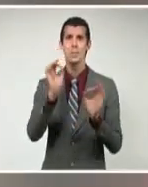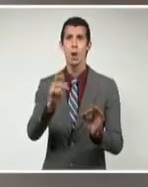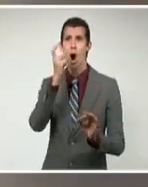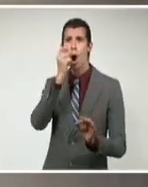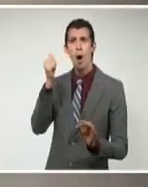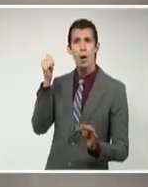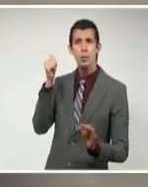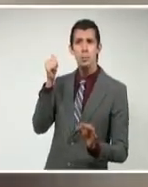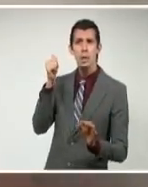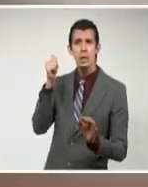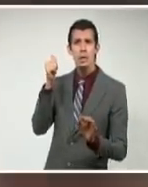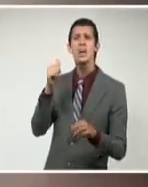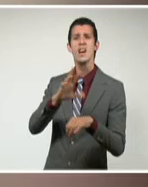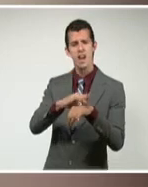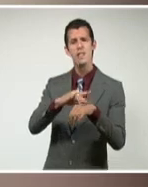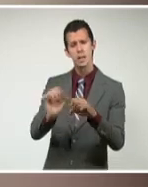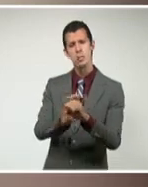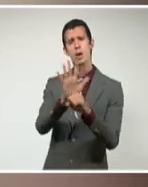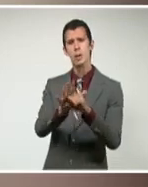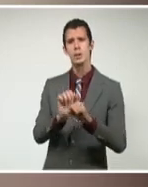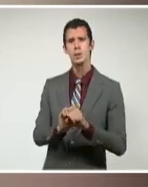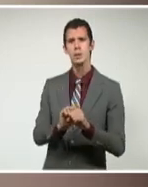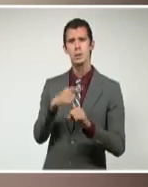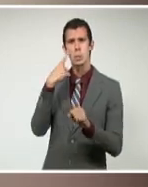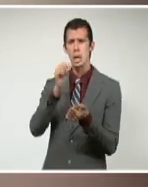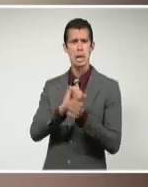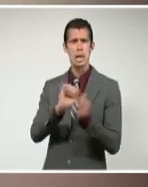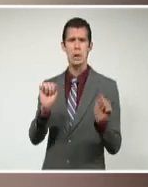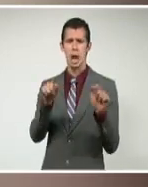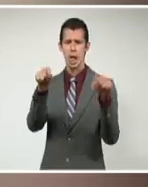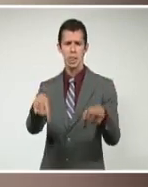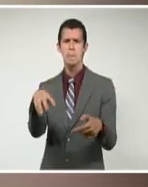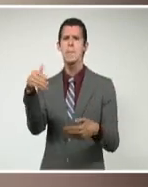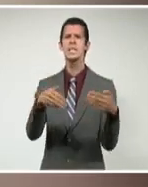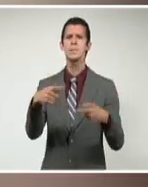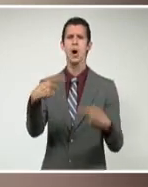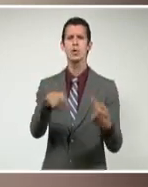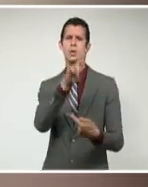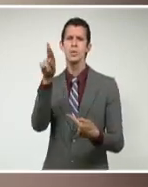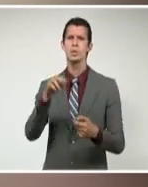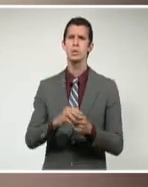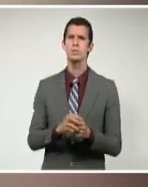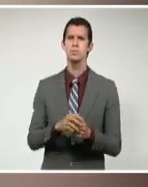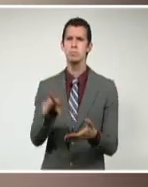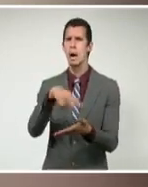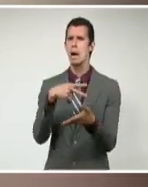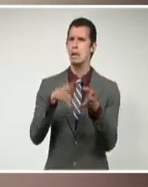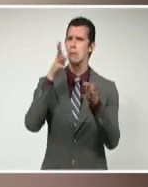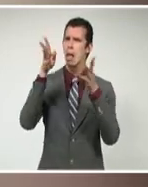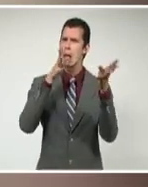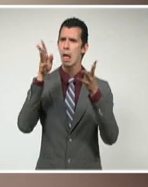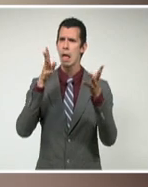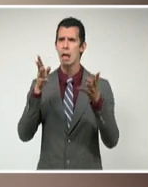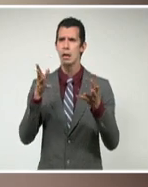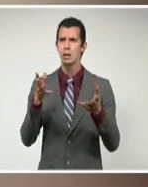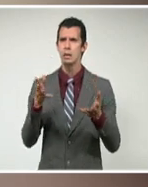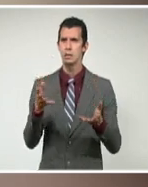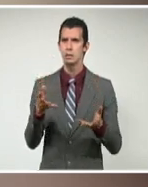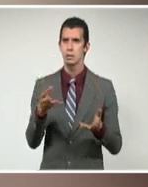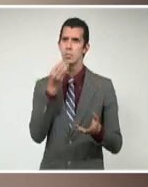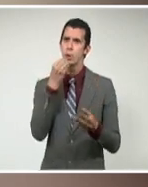horas después de ahí, que lo están viendo en la fiesta. Y que claro, eso él realmente no lo tomó tanto por sorpresa, si ya sabemos